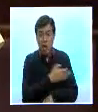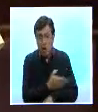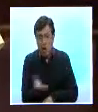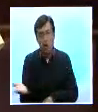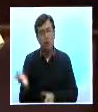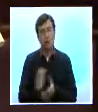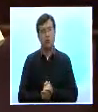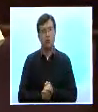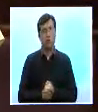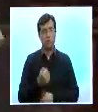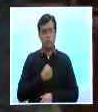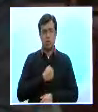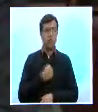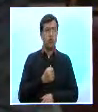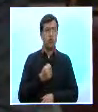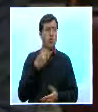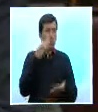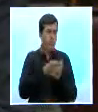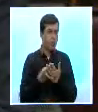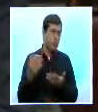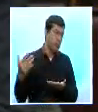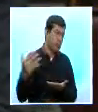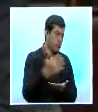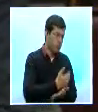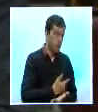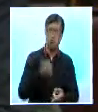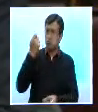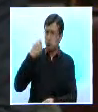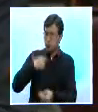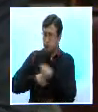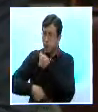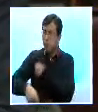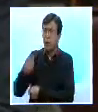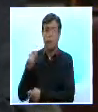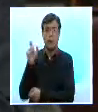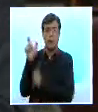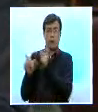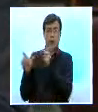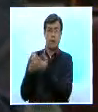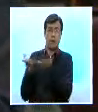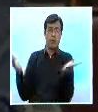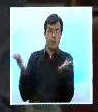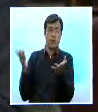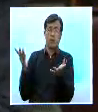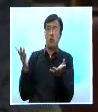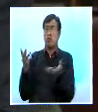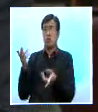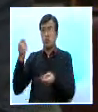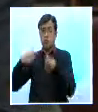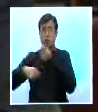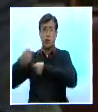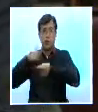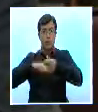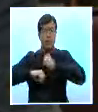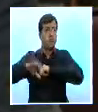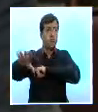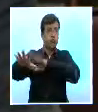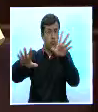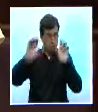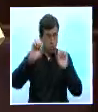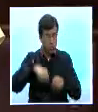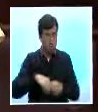el cómo hacer venta directa es decir agricultor directamente a en este caso las personas que luego expenden el producto final a los consumidores